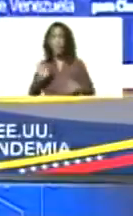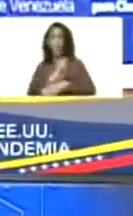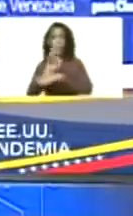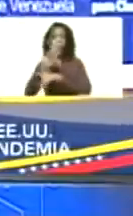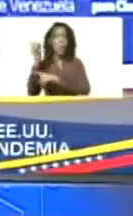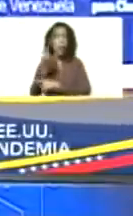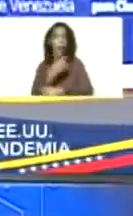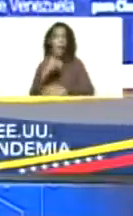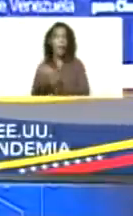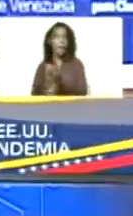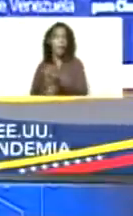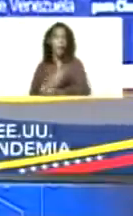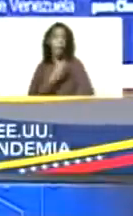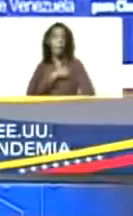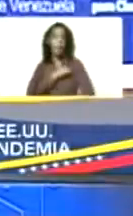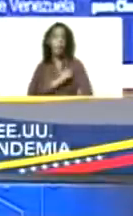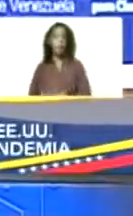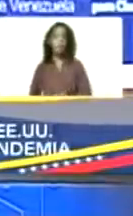hermana España.